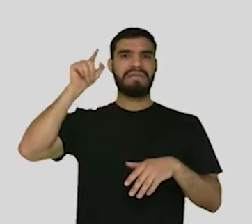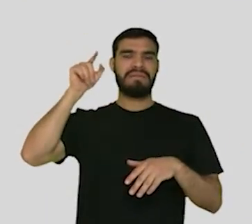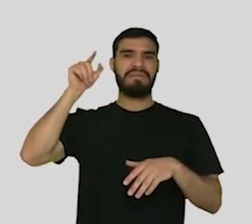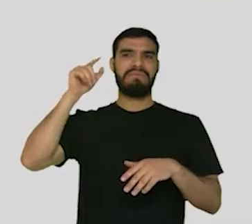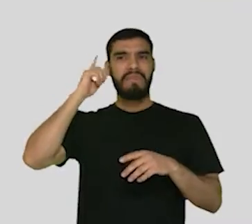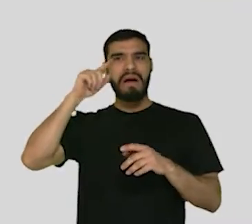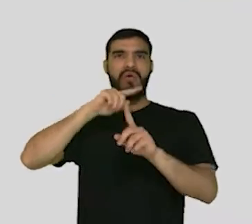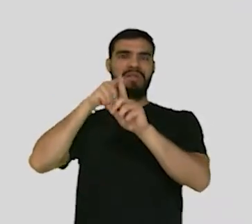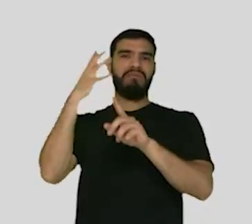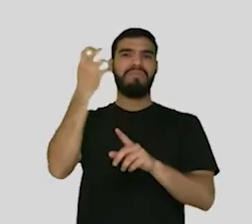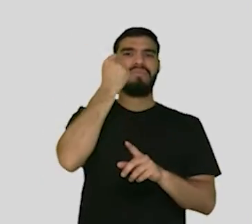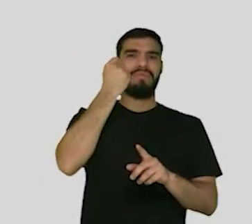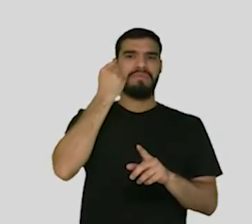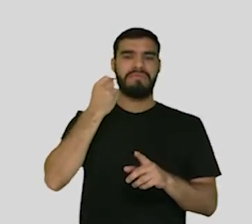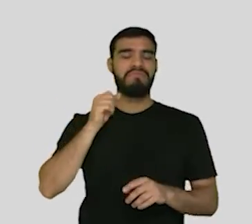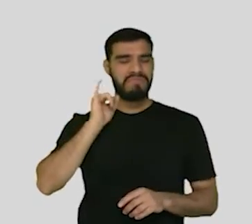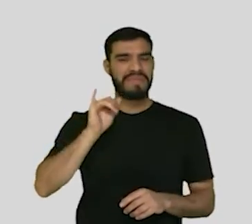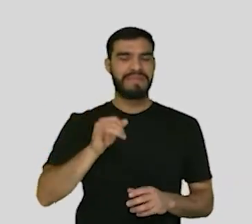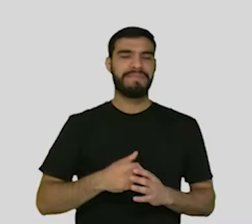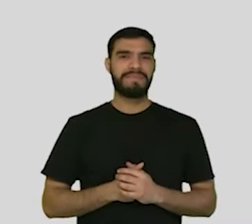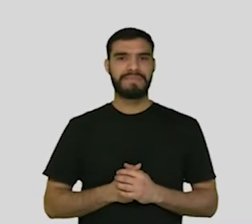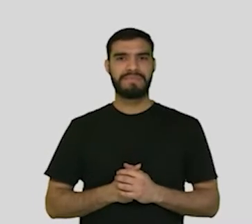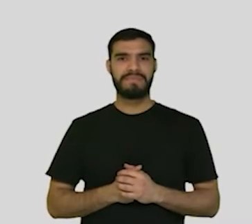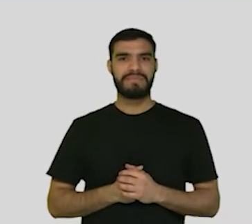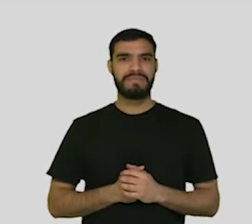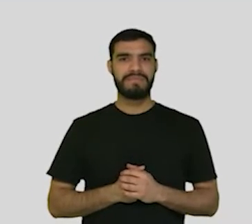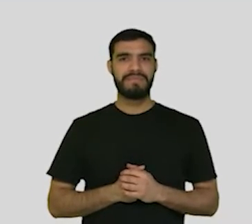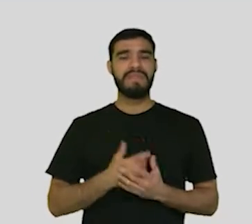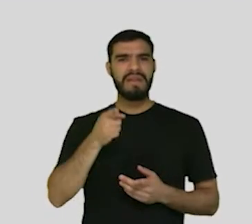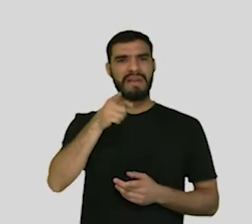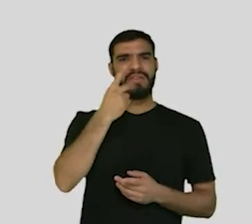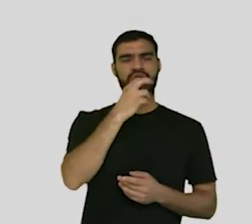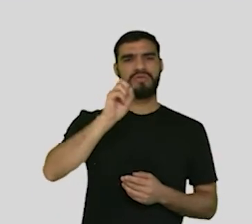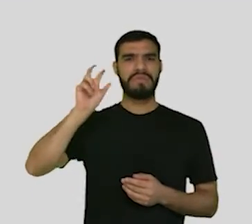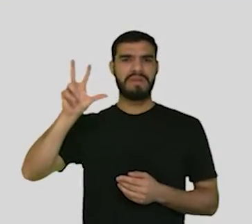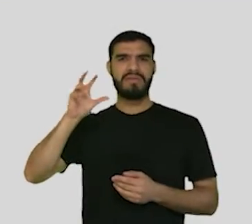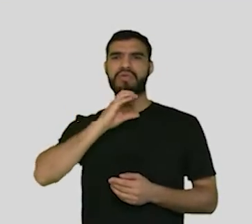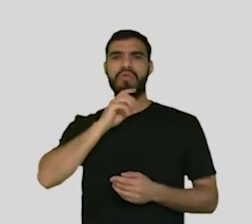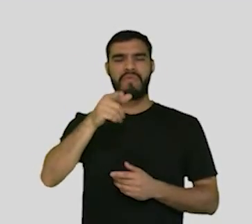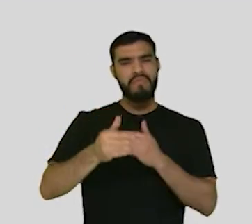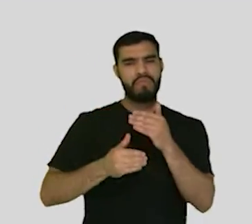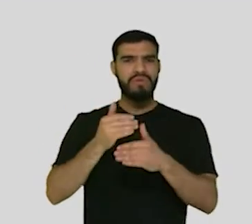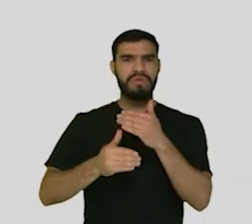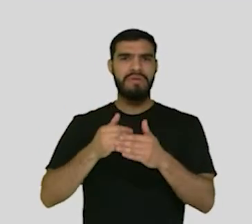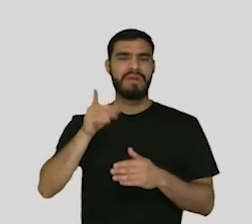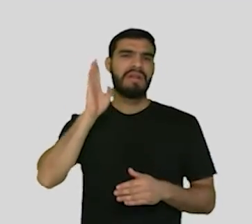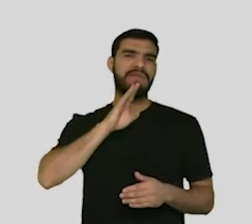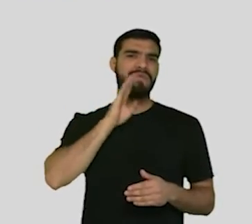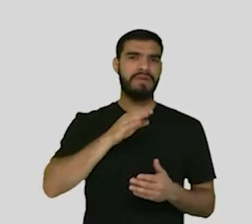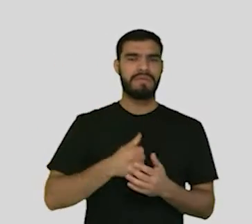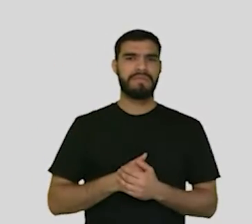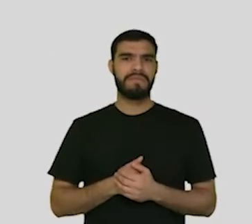particulares que podamos tener. Exactamente. Así mismo. Sí, bueno, y desde ese 2003... Va a esa derecha o avanza